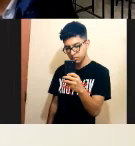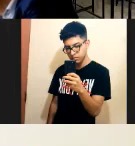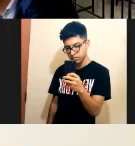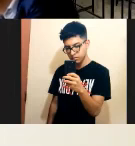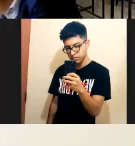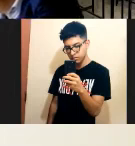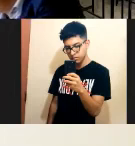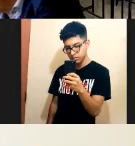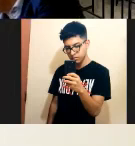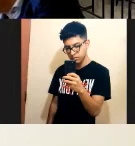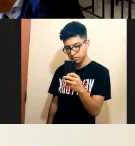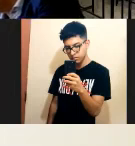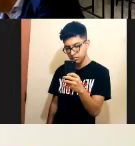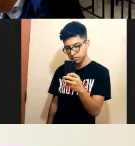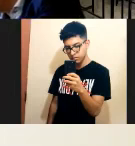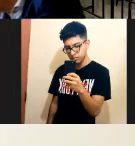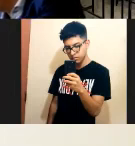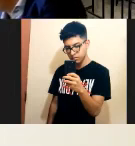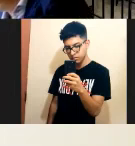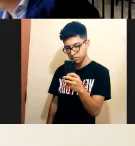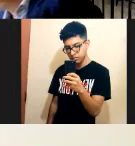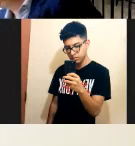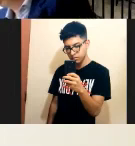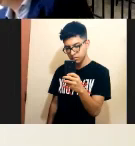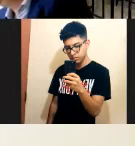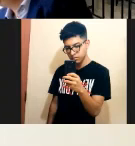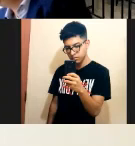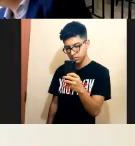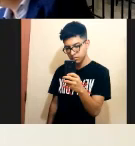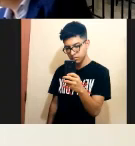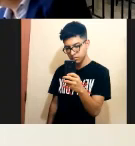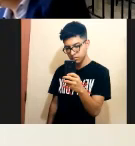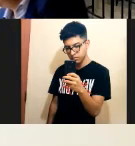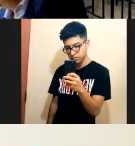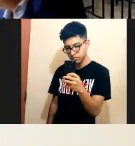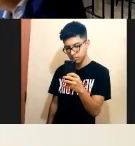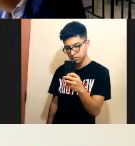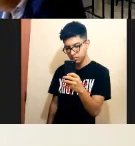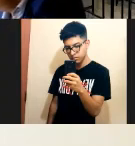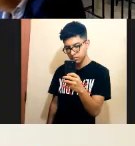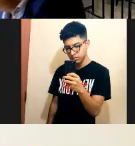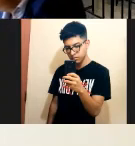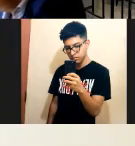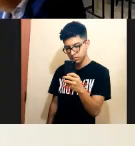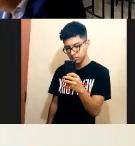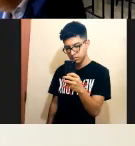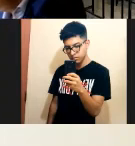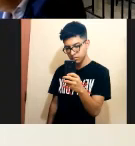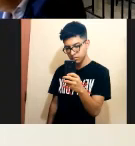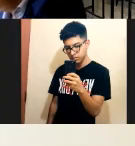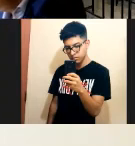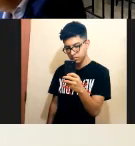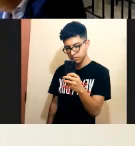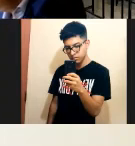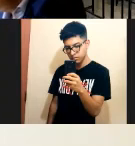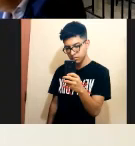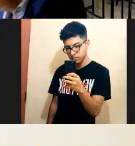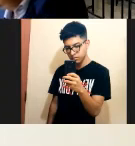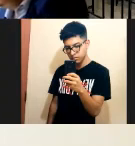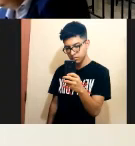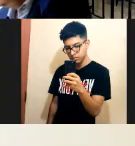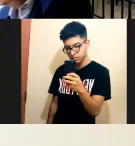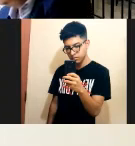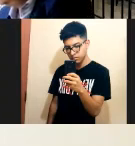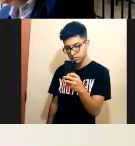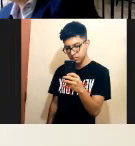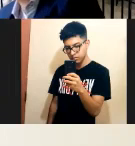calefacción necesitamos quemar gas para poder elevar la temperatura interna de nuestros espacios. ¿Cuánto gas estaríamos